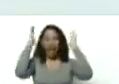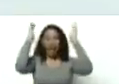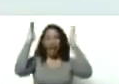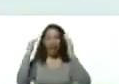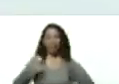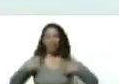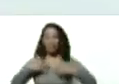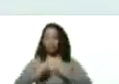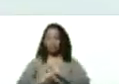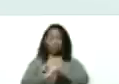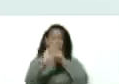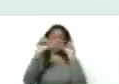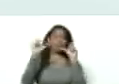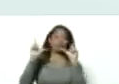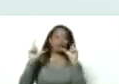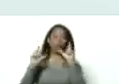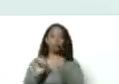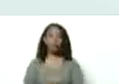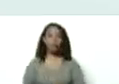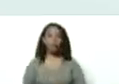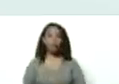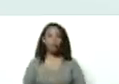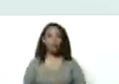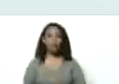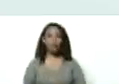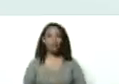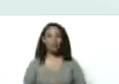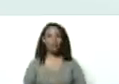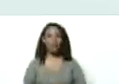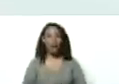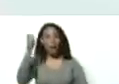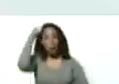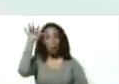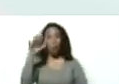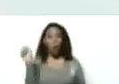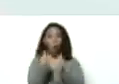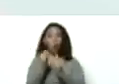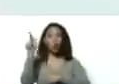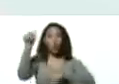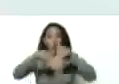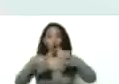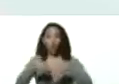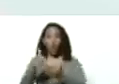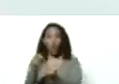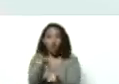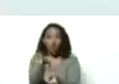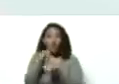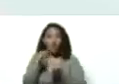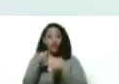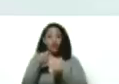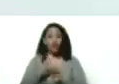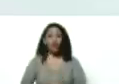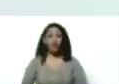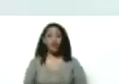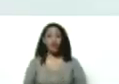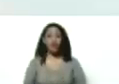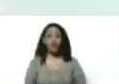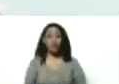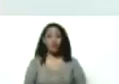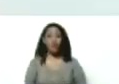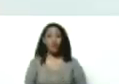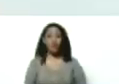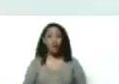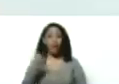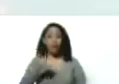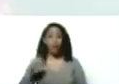Impresionante. Y el pueblo, con su voto, le cobró a la derecha sus